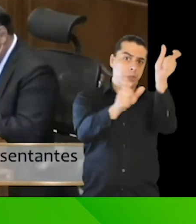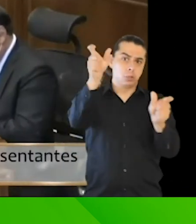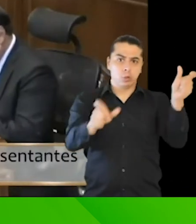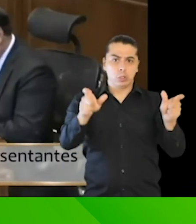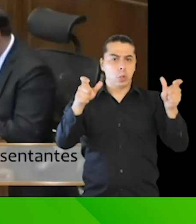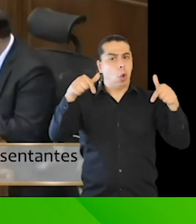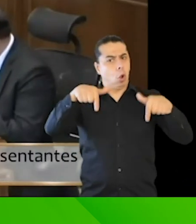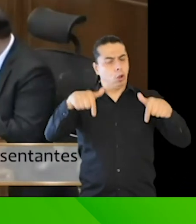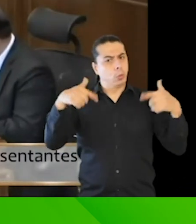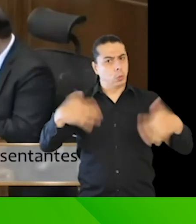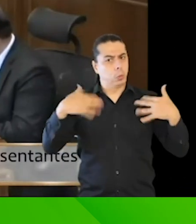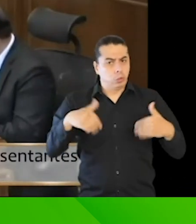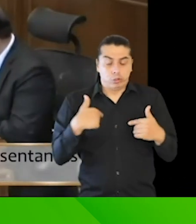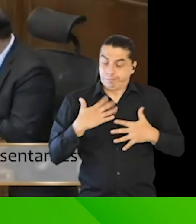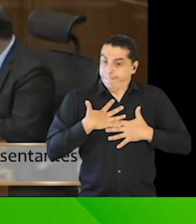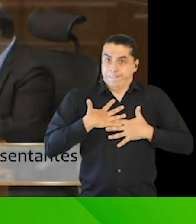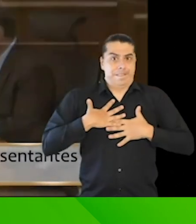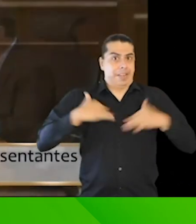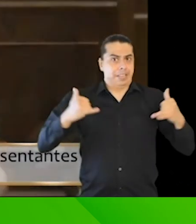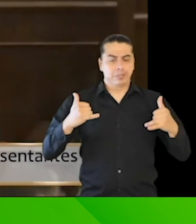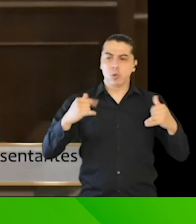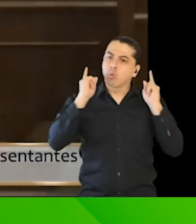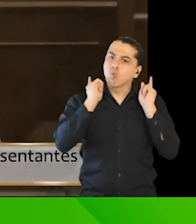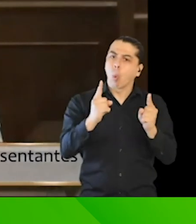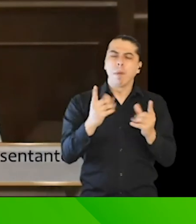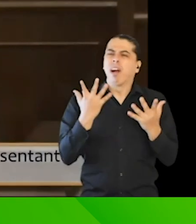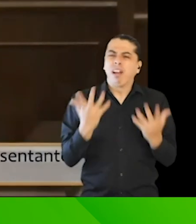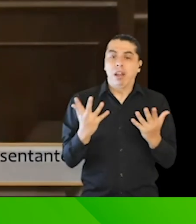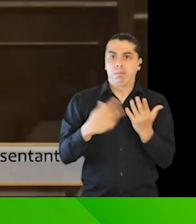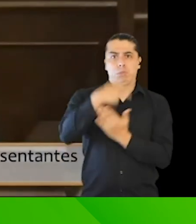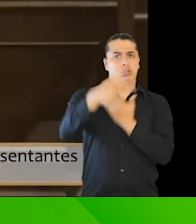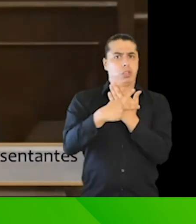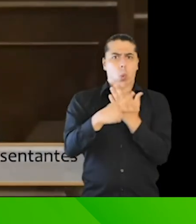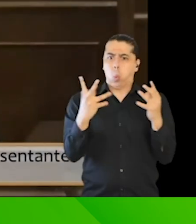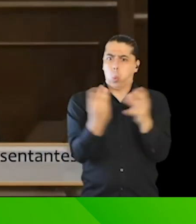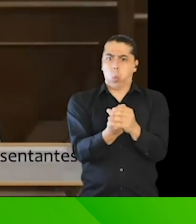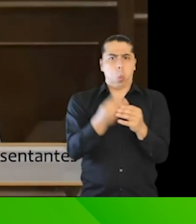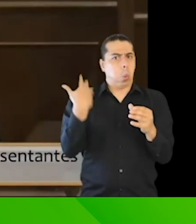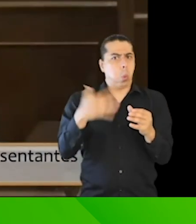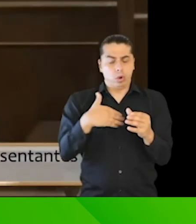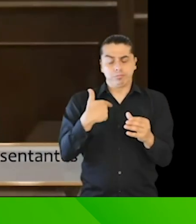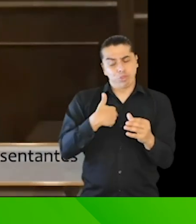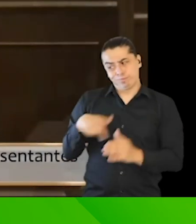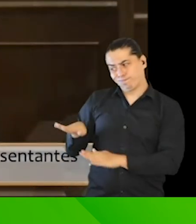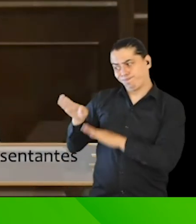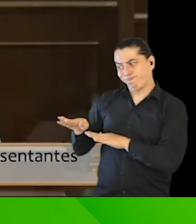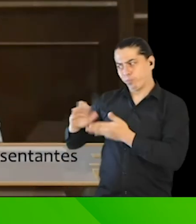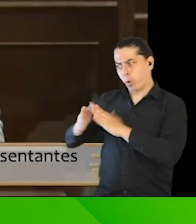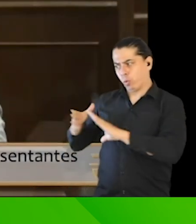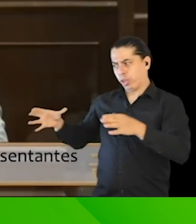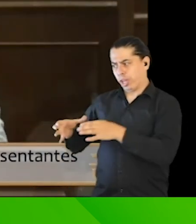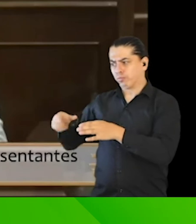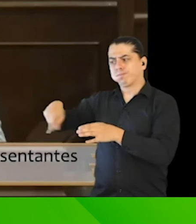felicidad porque este es un proyecto muy incluyente. En nombre de esa comunidad